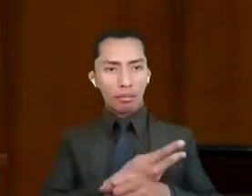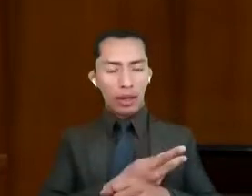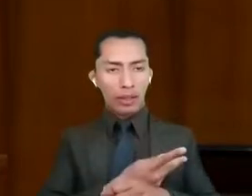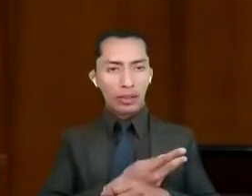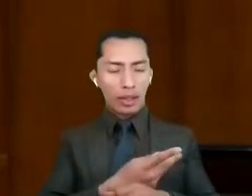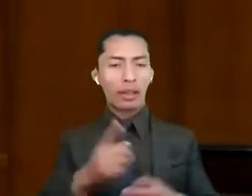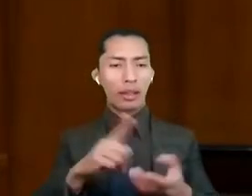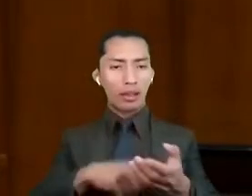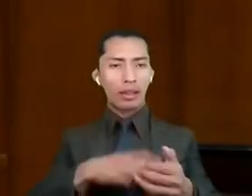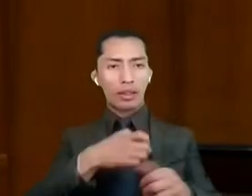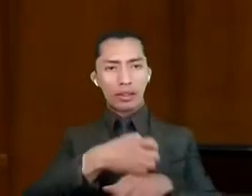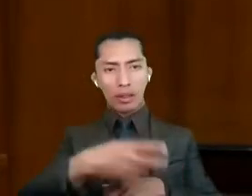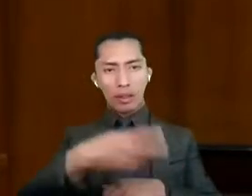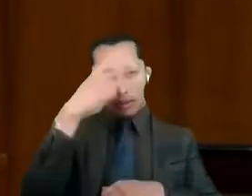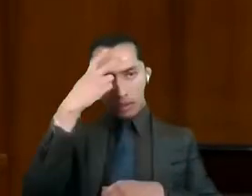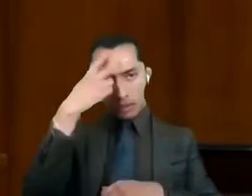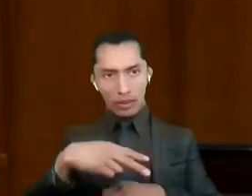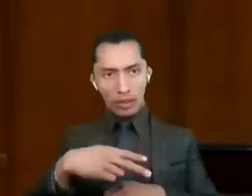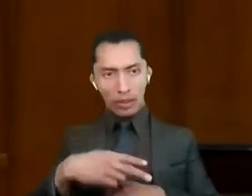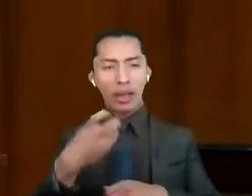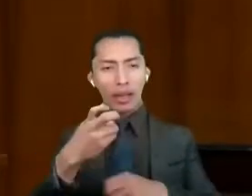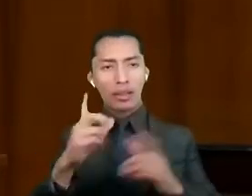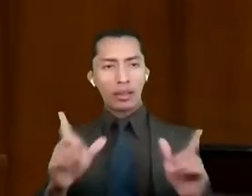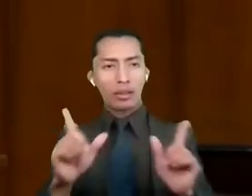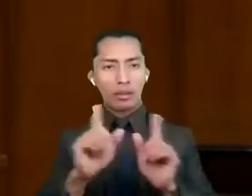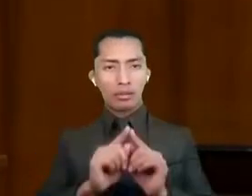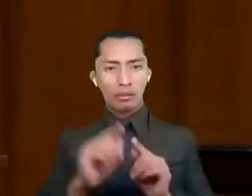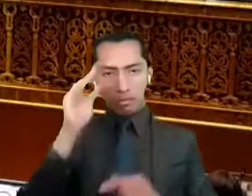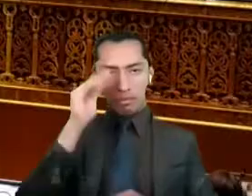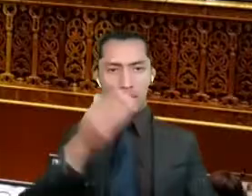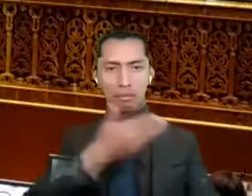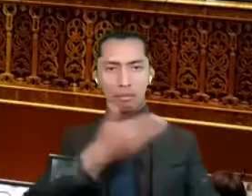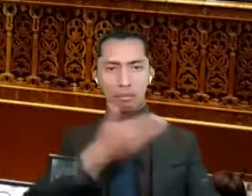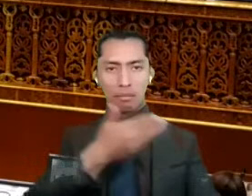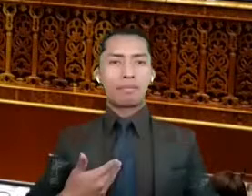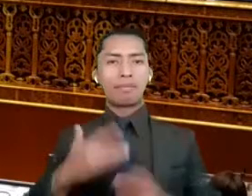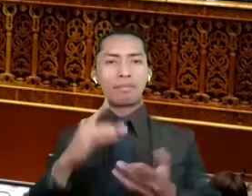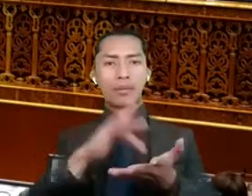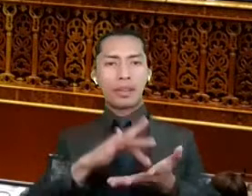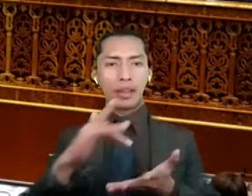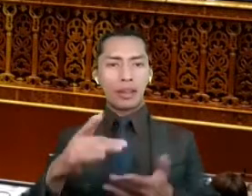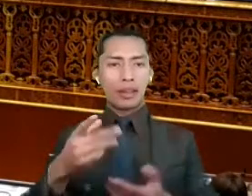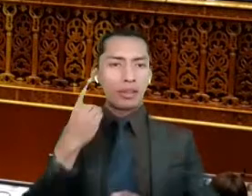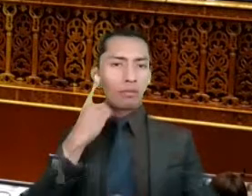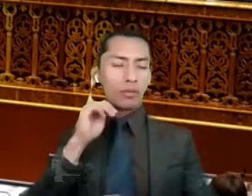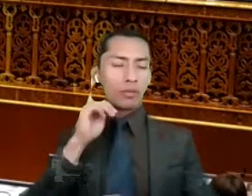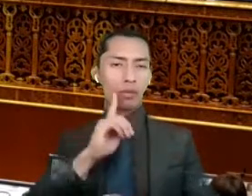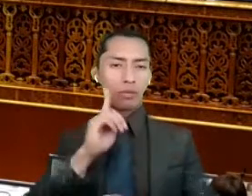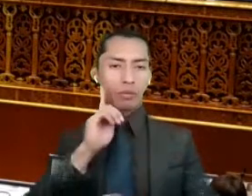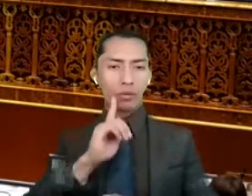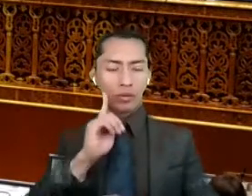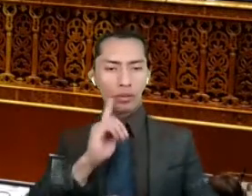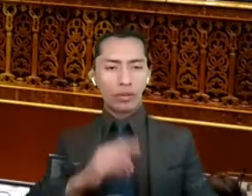el Estado de México? ¿Sería cuánto, señor presidente? Gracias, diputada. Diputada Bonilla,